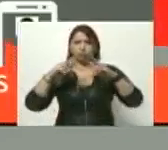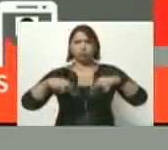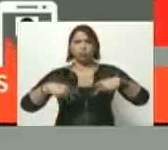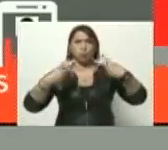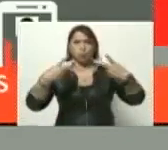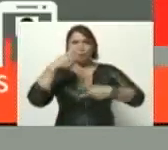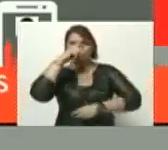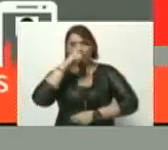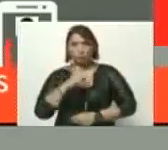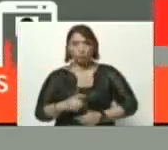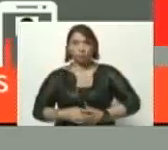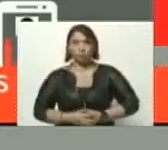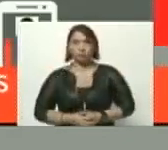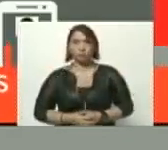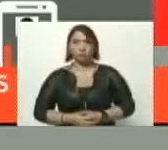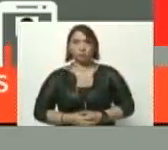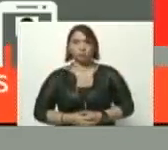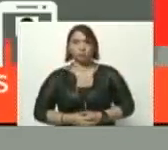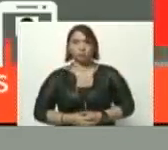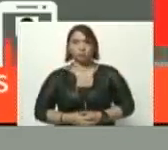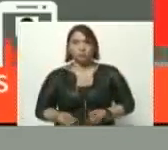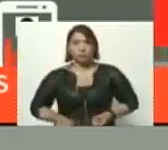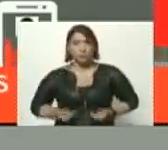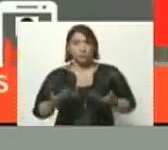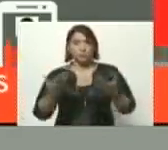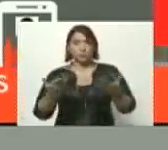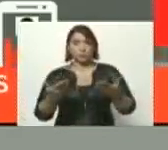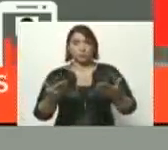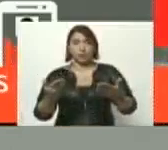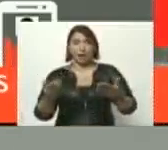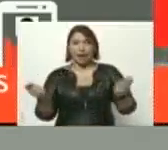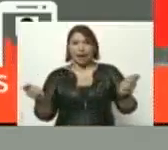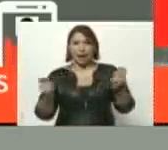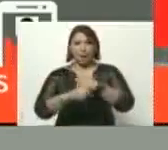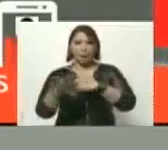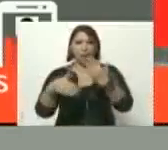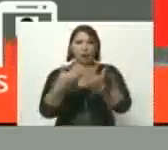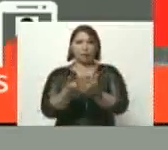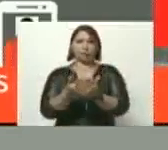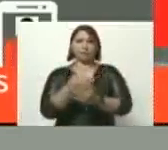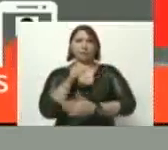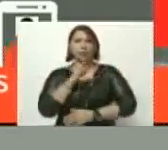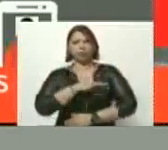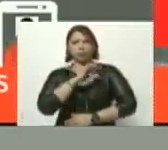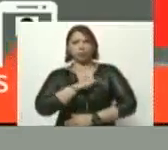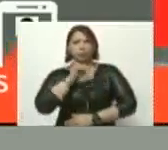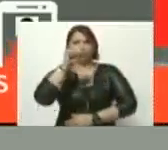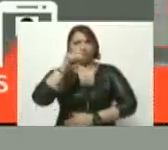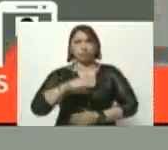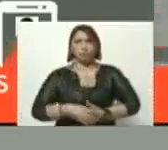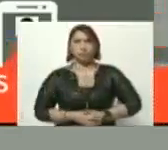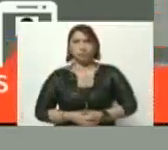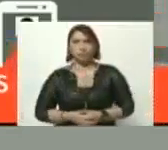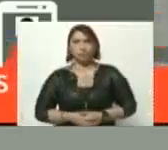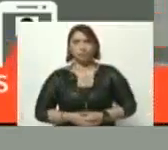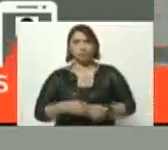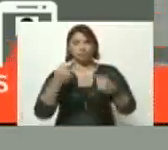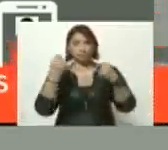época que nos lleva a la transición al socialismo en una